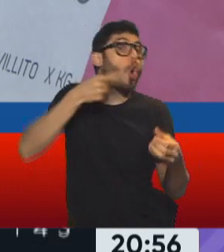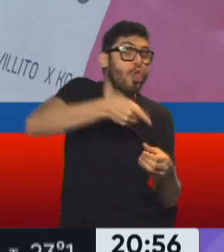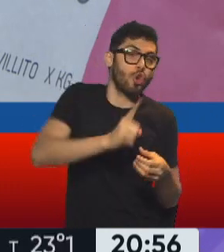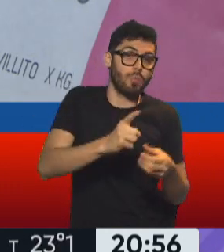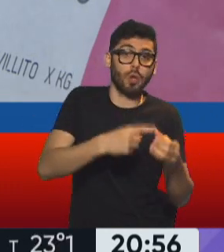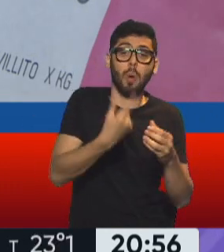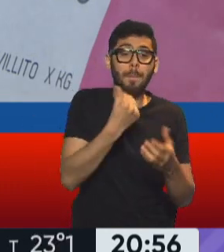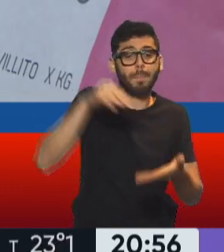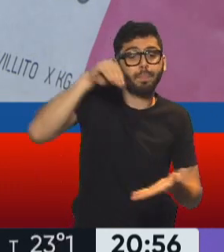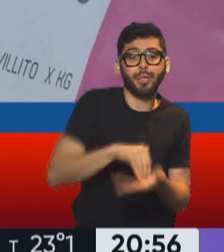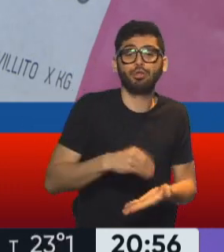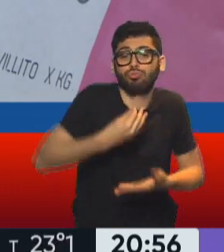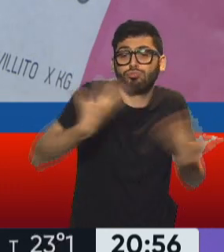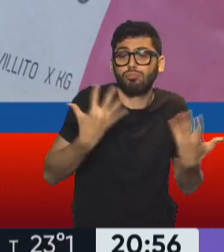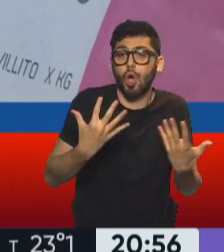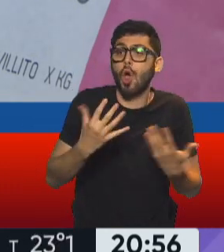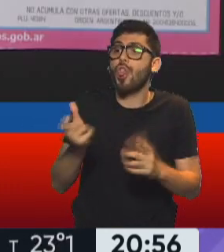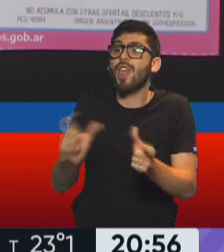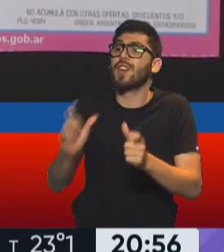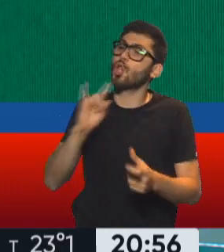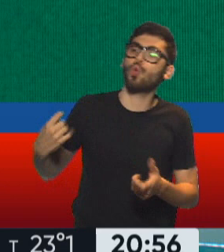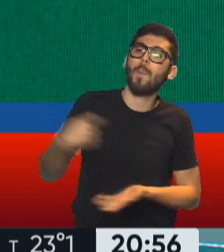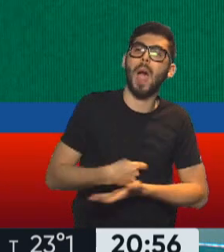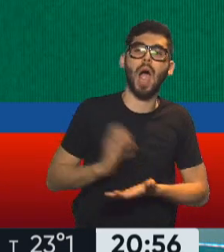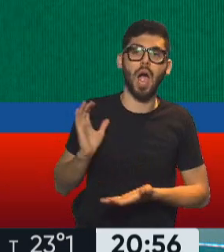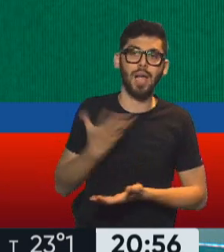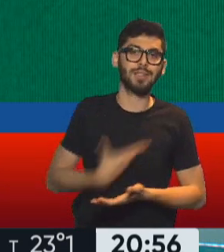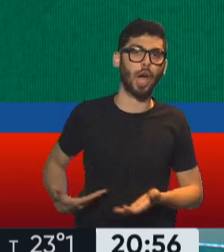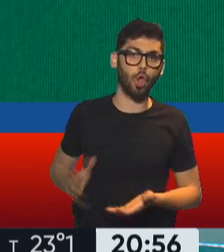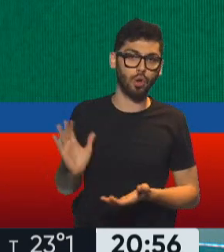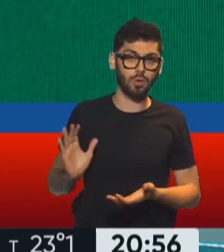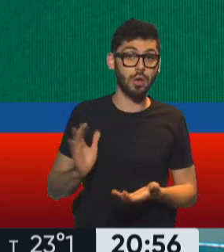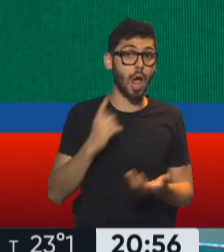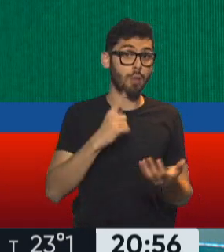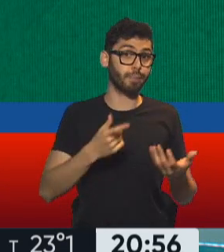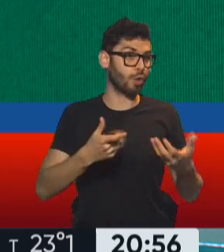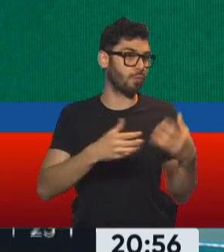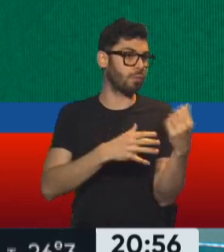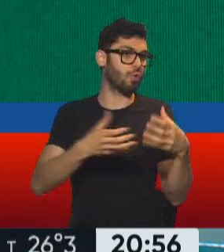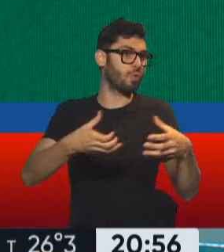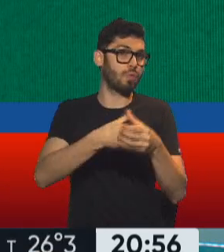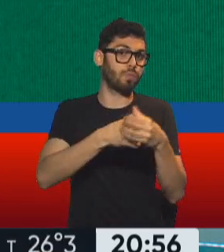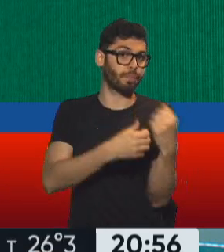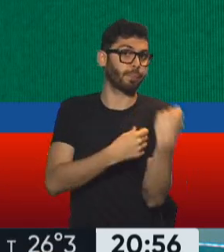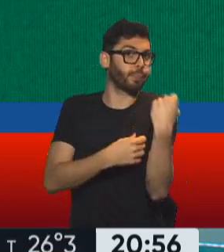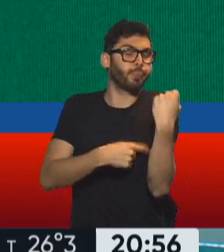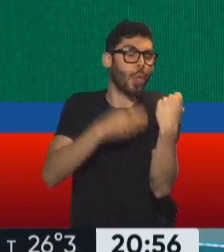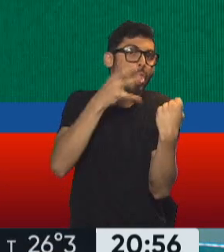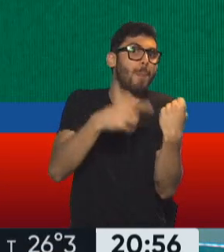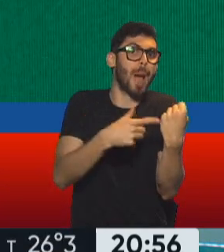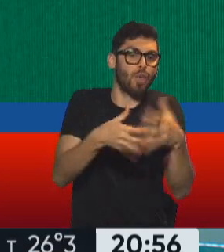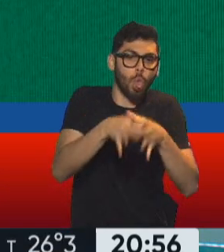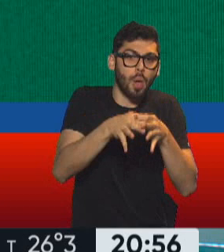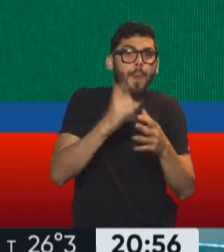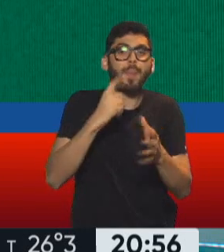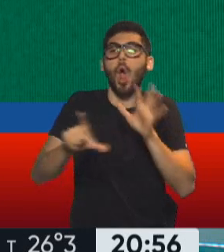fijo precios y total el Estado va a poner la diferencia. La concentración, si no se mira la concentración que hay, estamos en un gran problema porque es un sector que tiene muchísimo poder. Pero tenemos